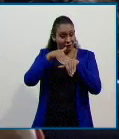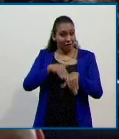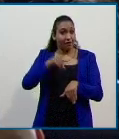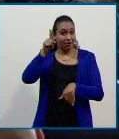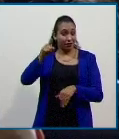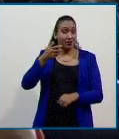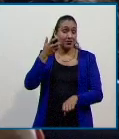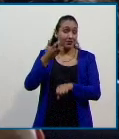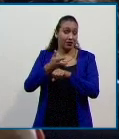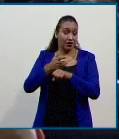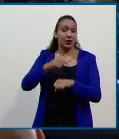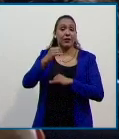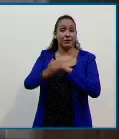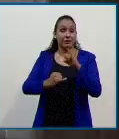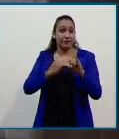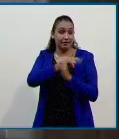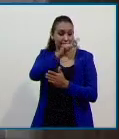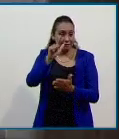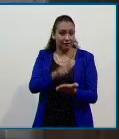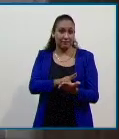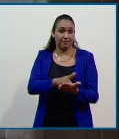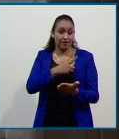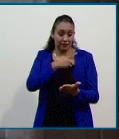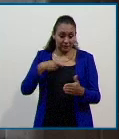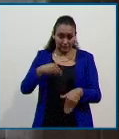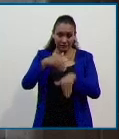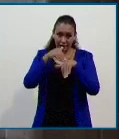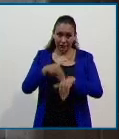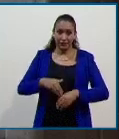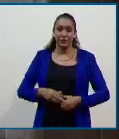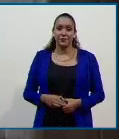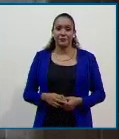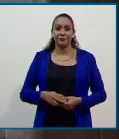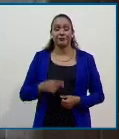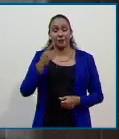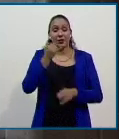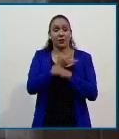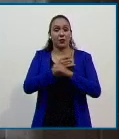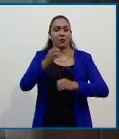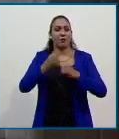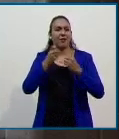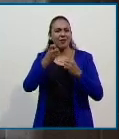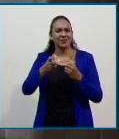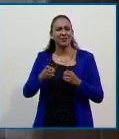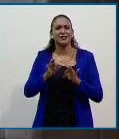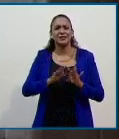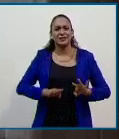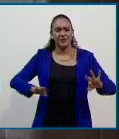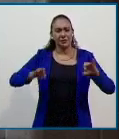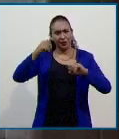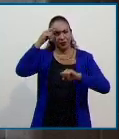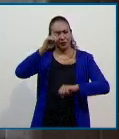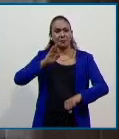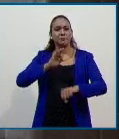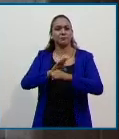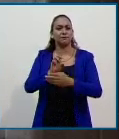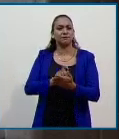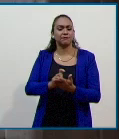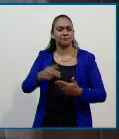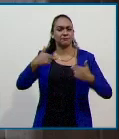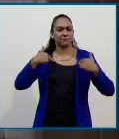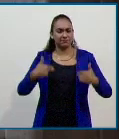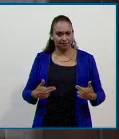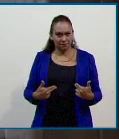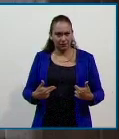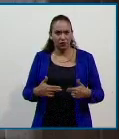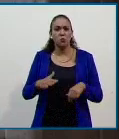Naciones Unidas en la materia. La independencia judicial es una salvaguarda para la vigencia de un régimen de